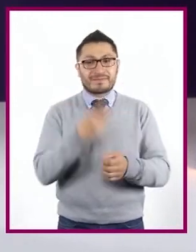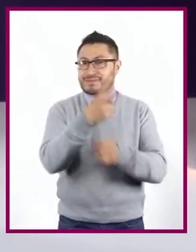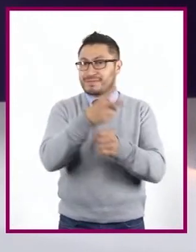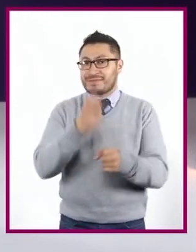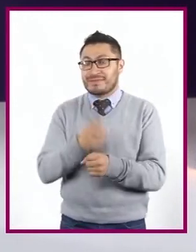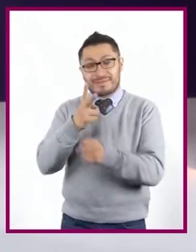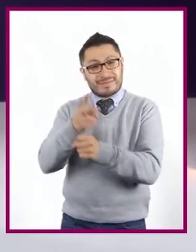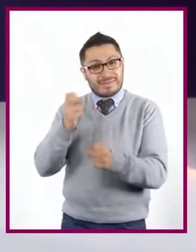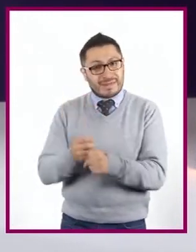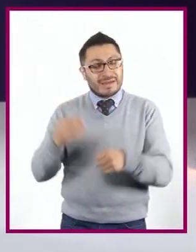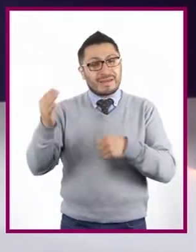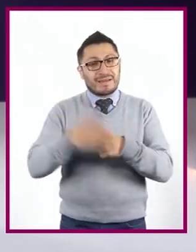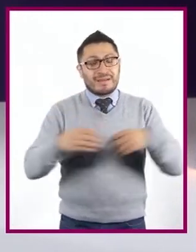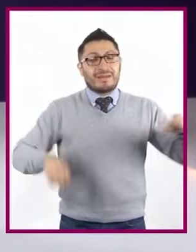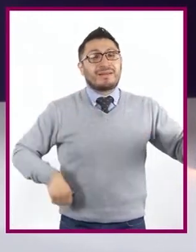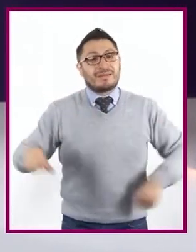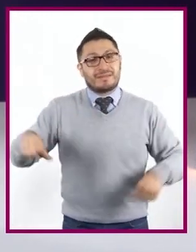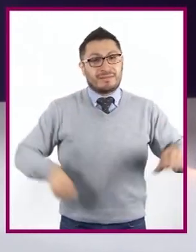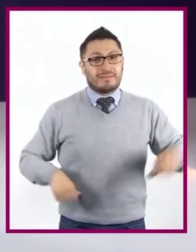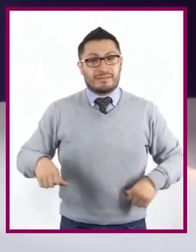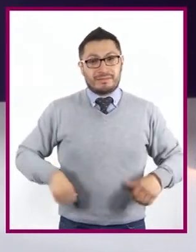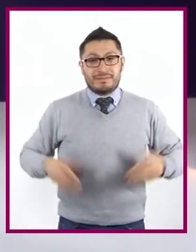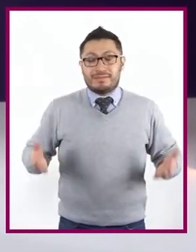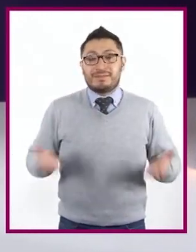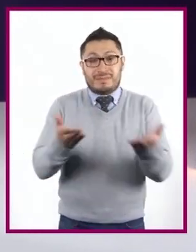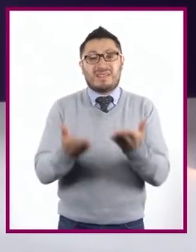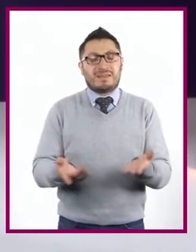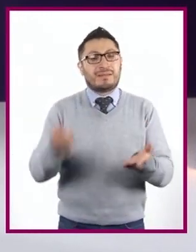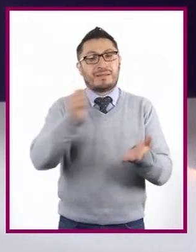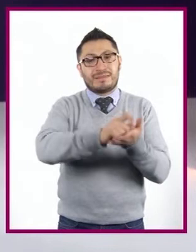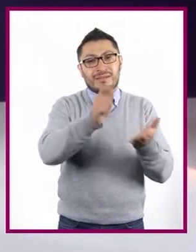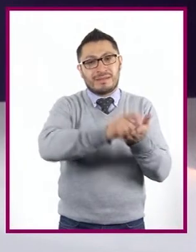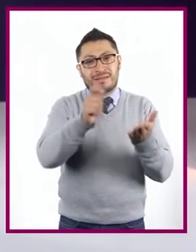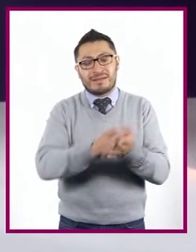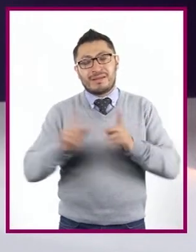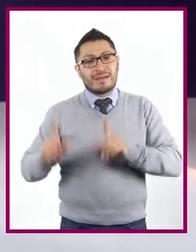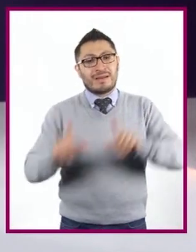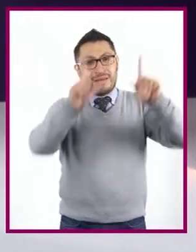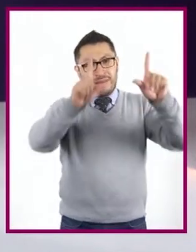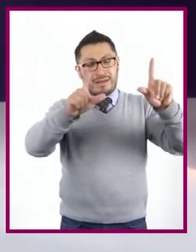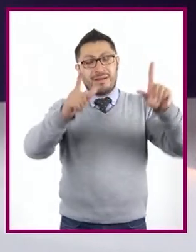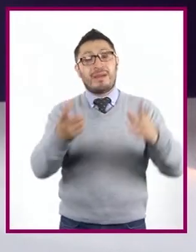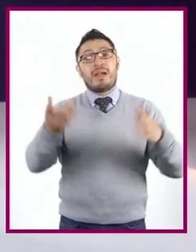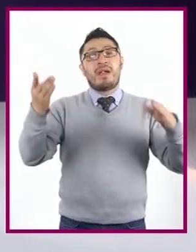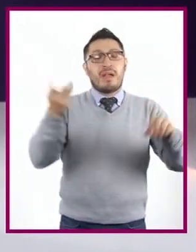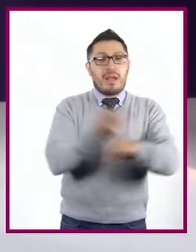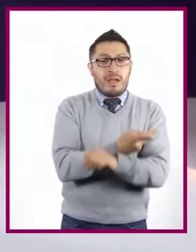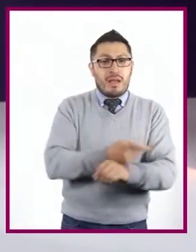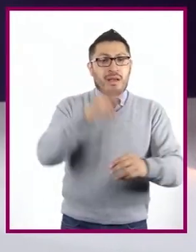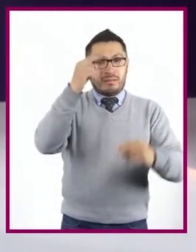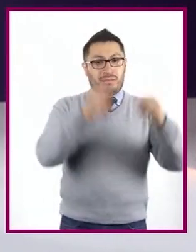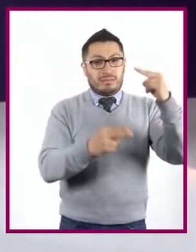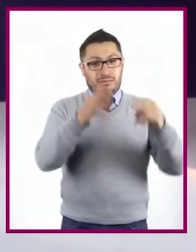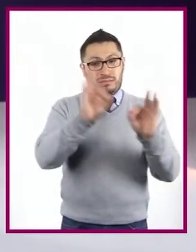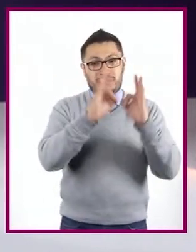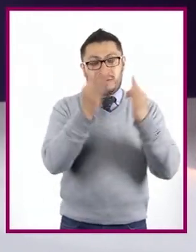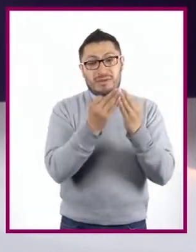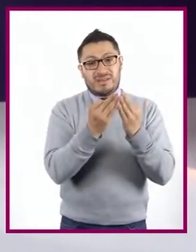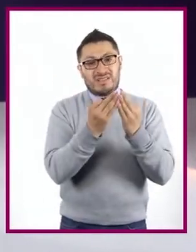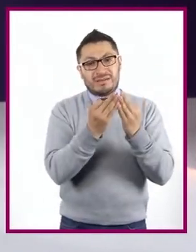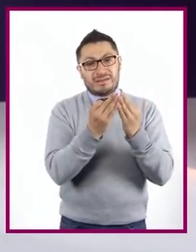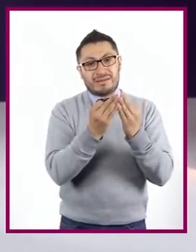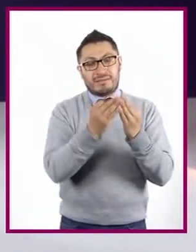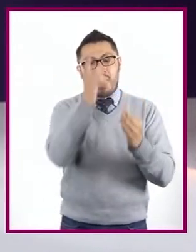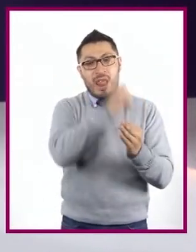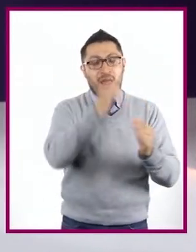invito a la siguiente actividad. Completen la siguiente tabla pasando del lenguaje de menor nivel de formalidad a uno